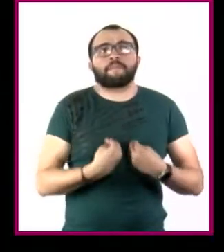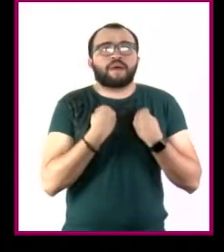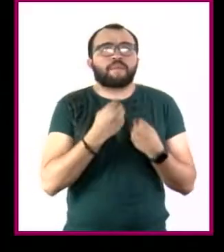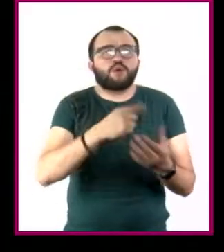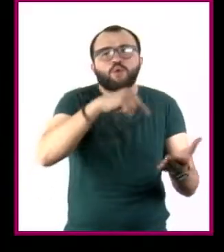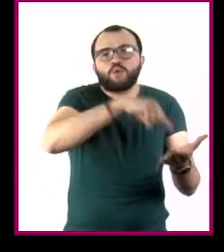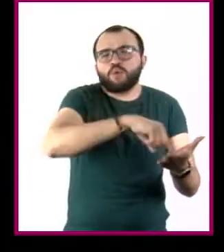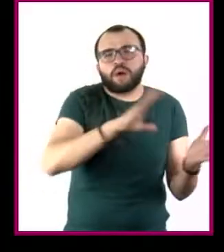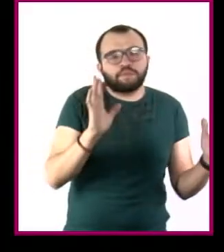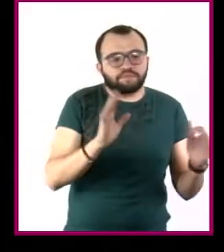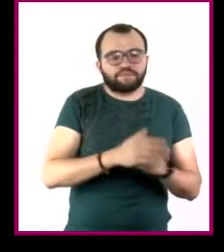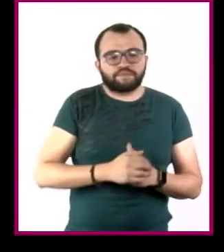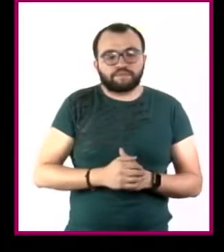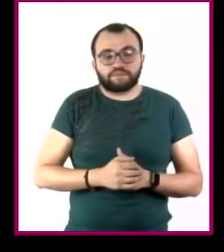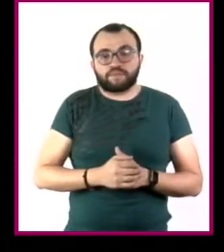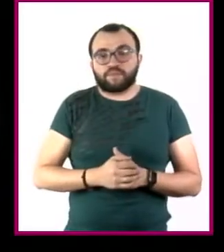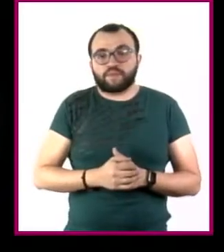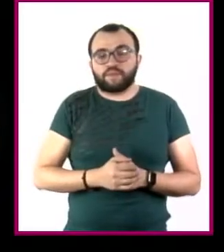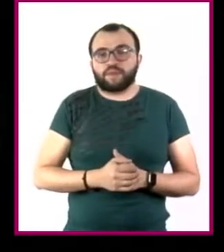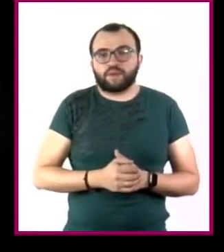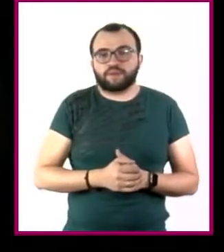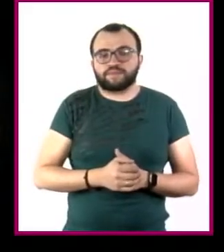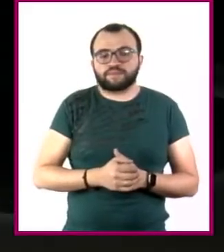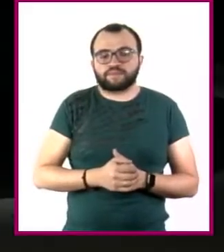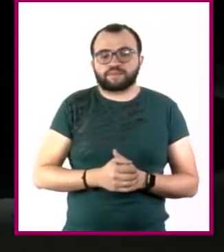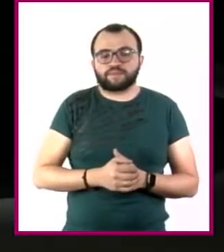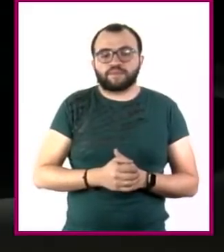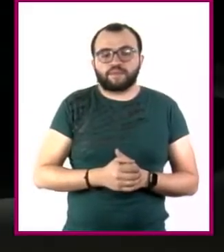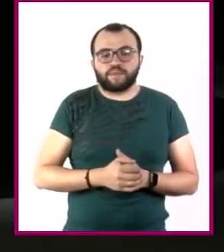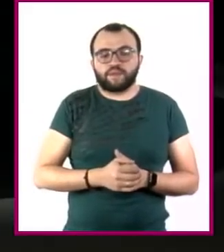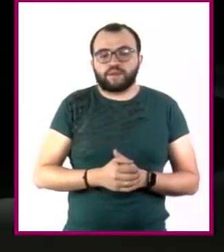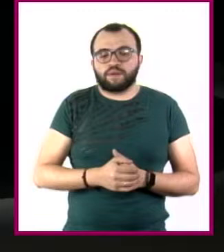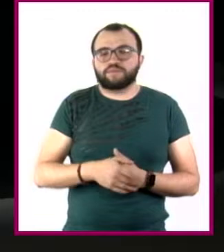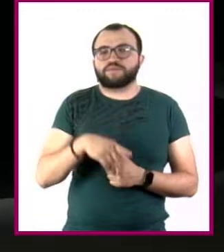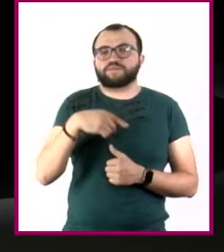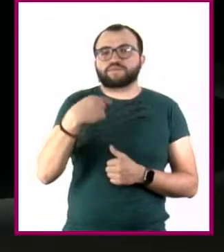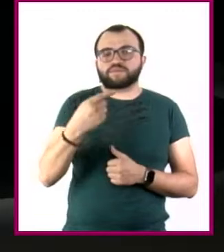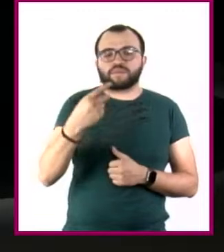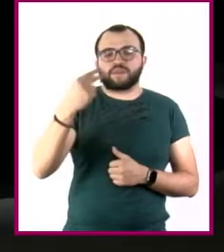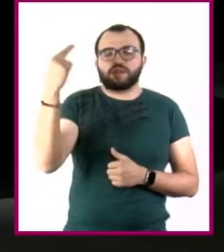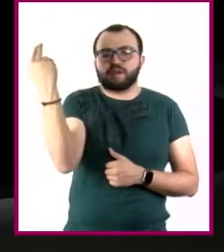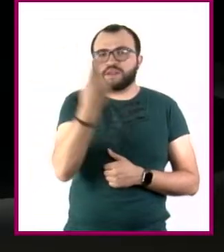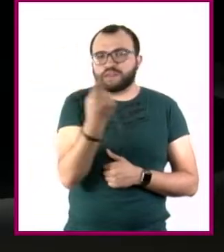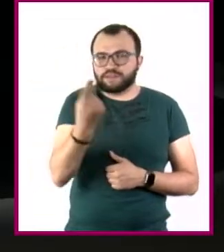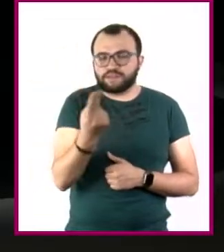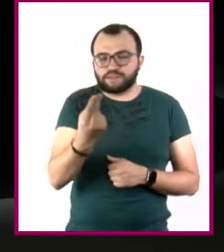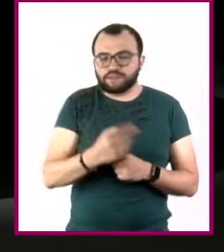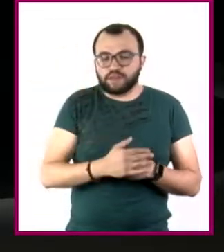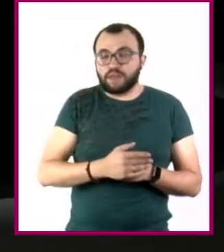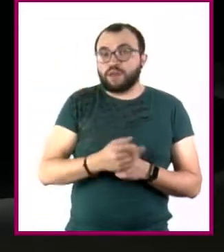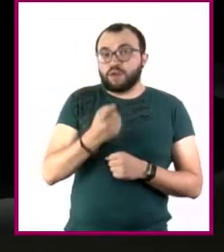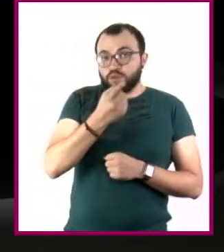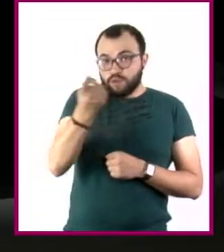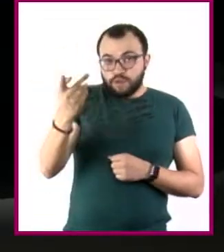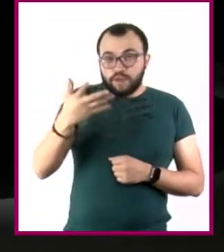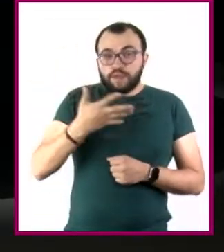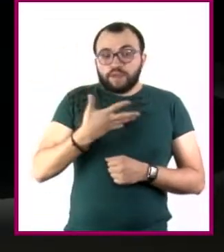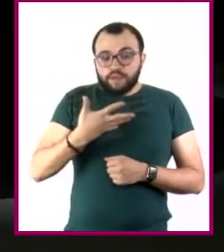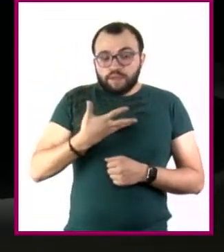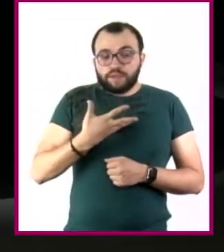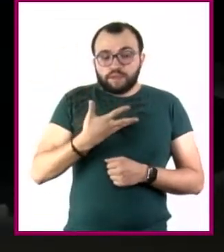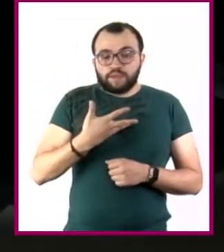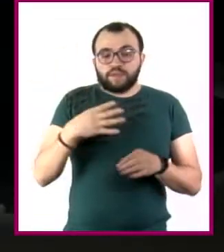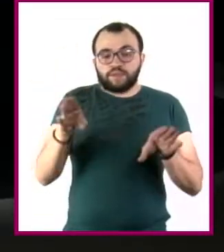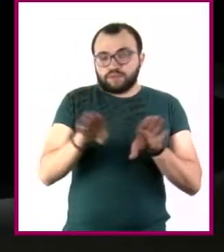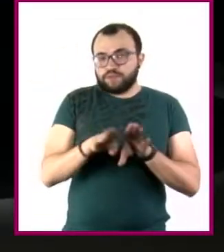tener. ¿Cuáles son estas propiedades? De acuerdo con algunos, tú tienes los progenitores que tienes de